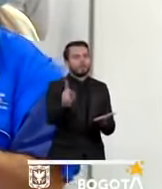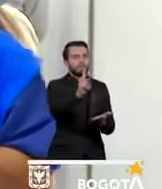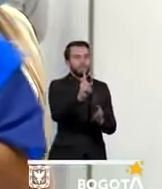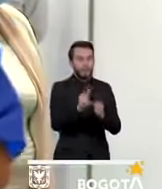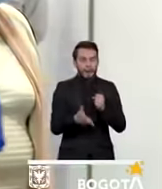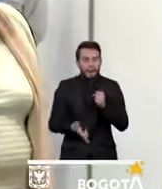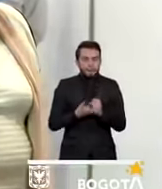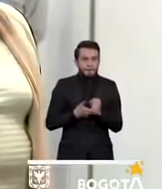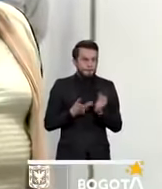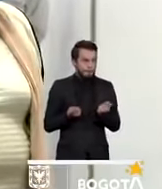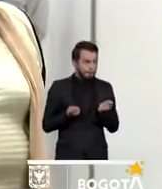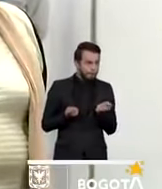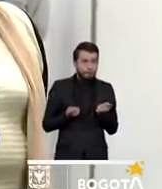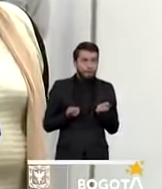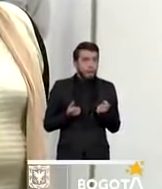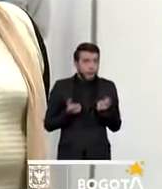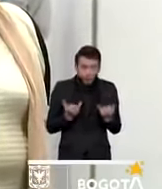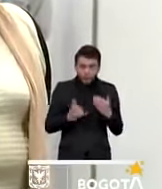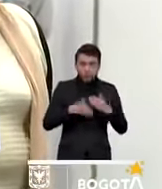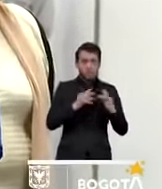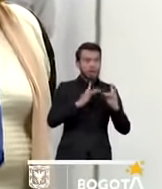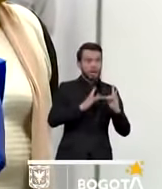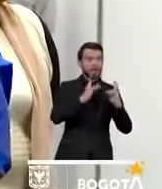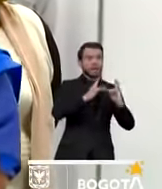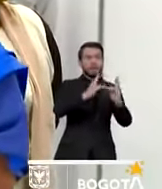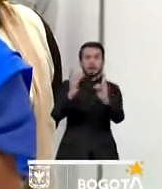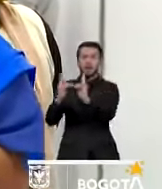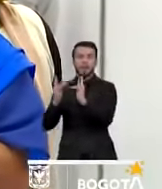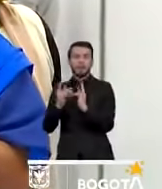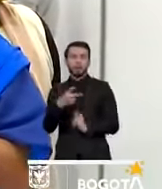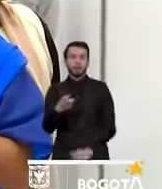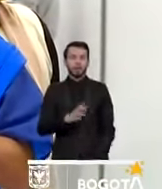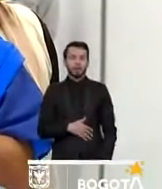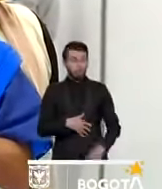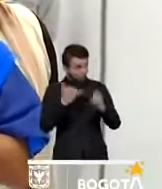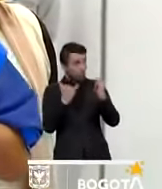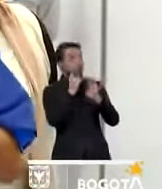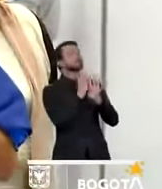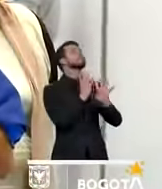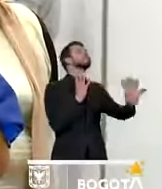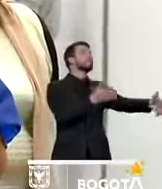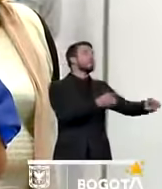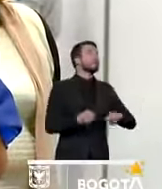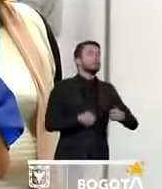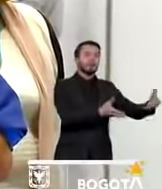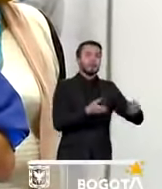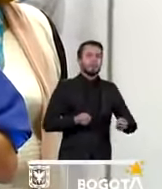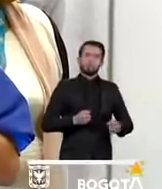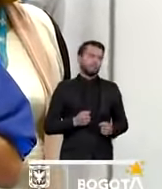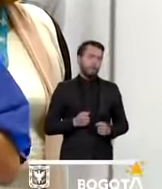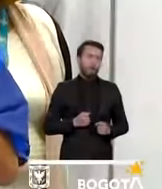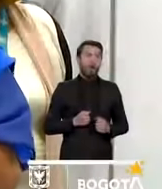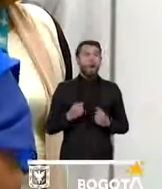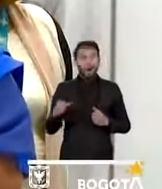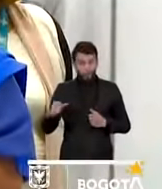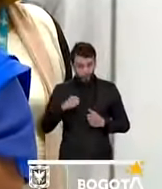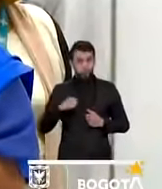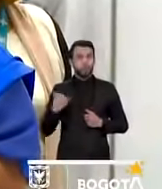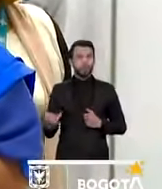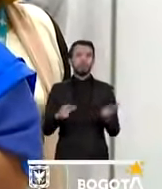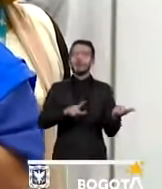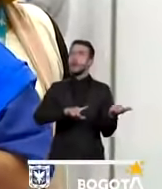eso arrancamos con 200 camas, porque no tenemos una fila de gente para traer acá en el día de hoy. Pero están los recursos